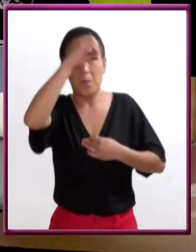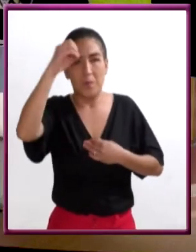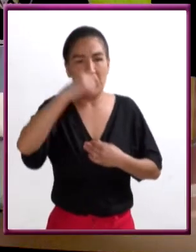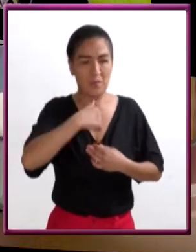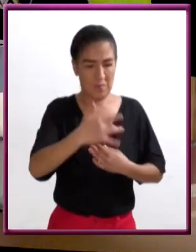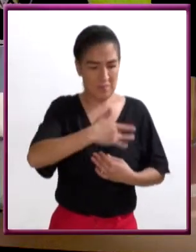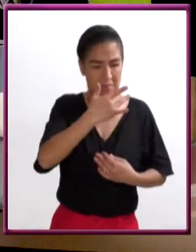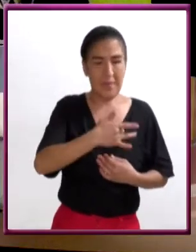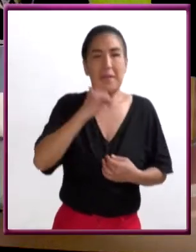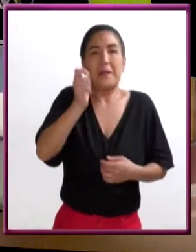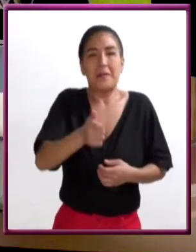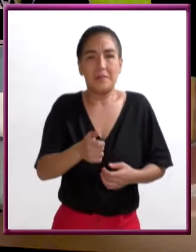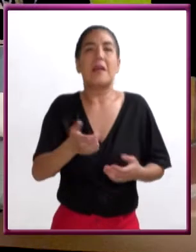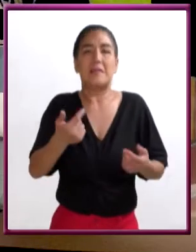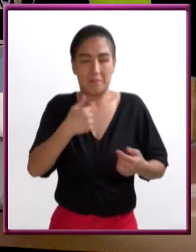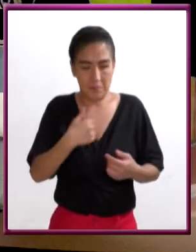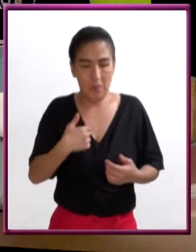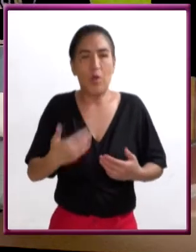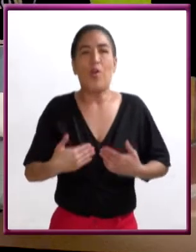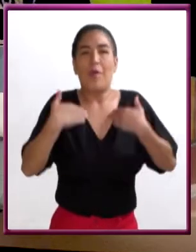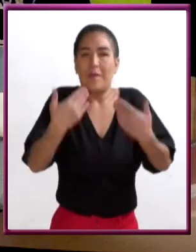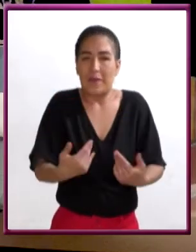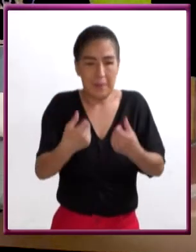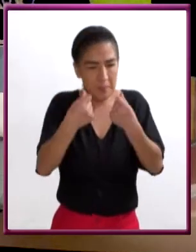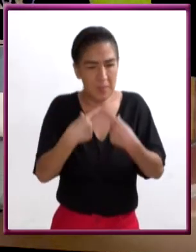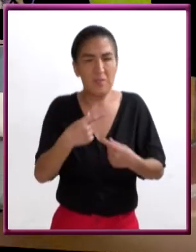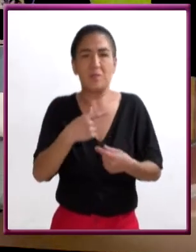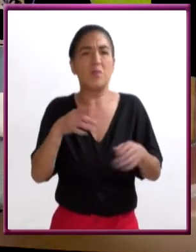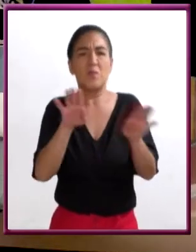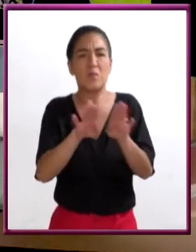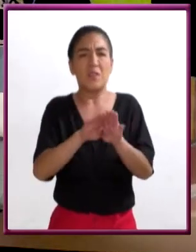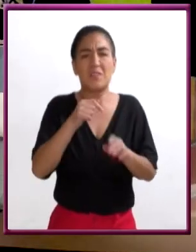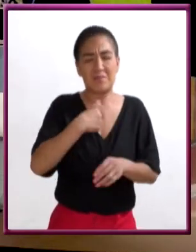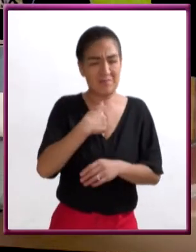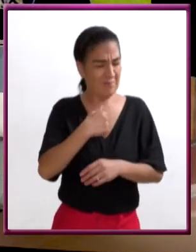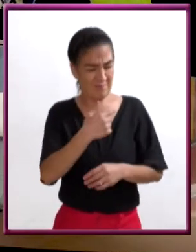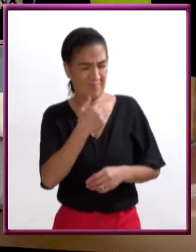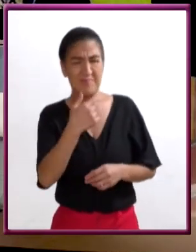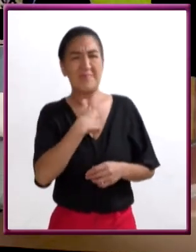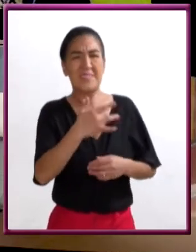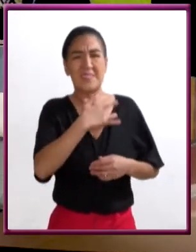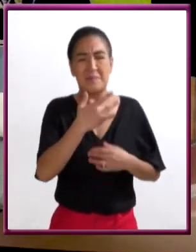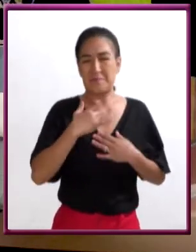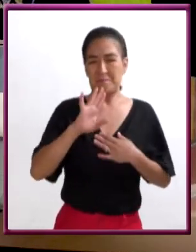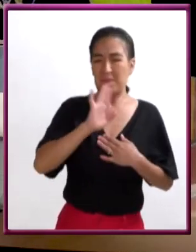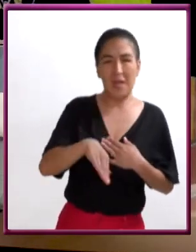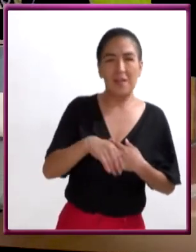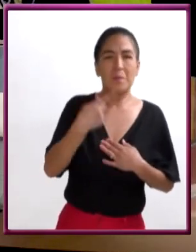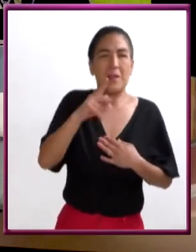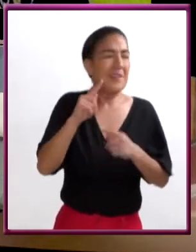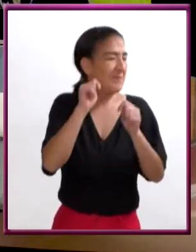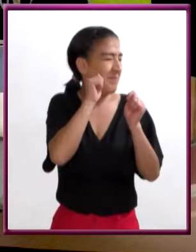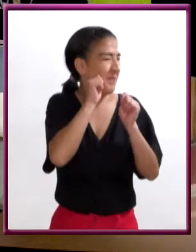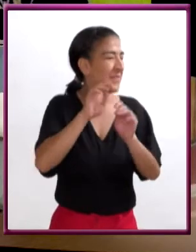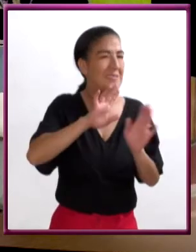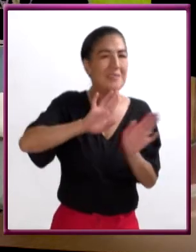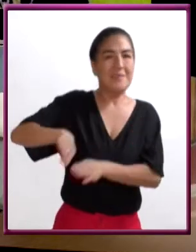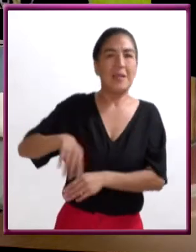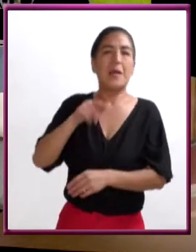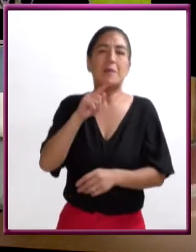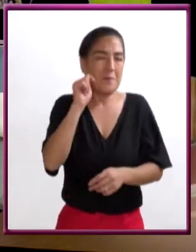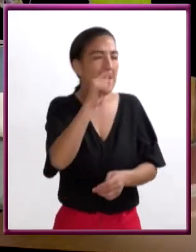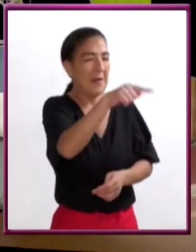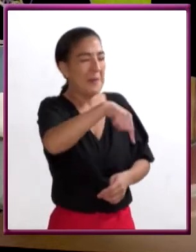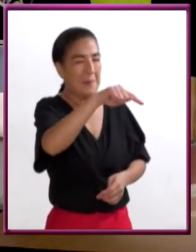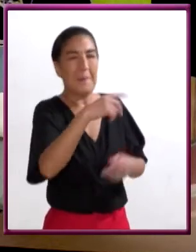parte de nosotros nos damos cuenta de que algo no está funcionando bien, pero después lo negamos, ¿sí? Nos dejamos convencer por la otra